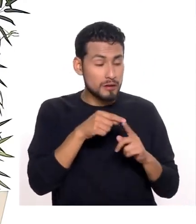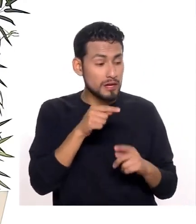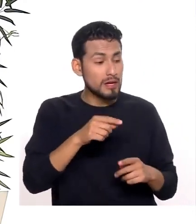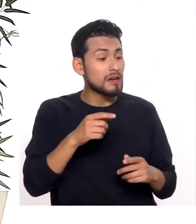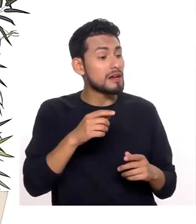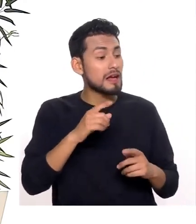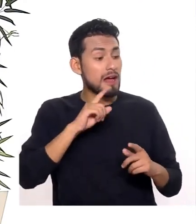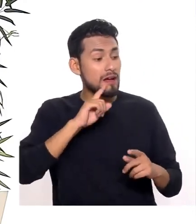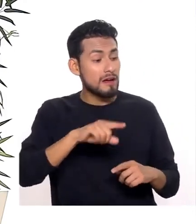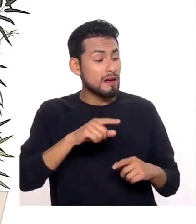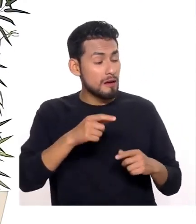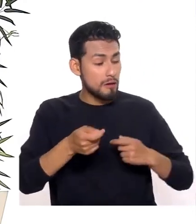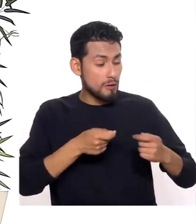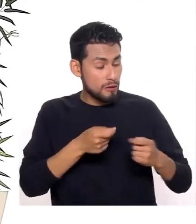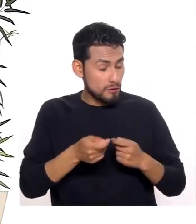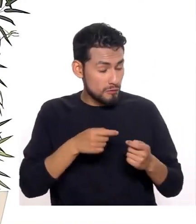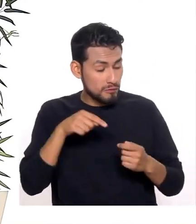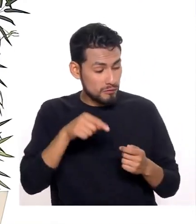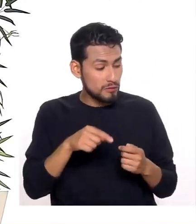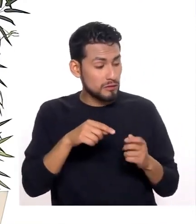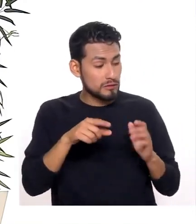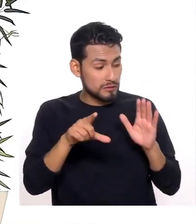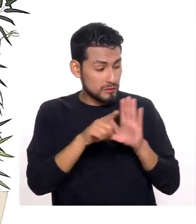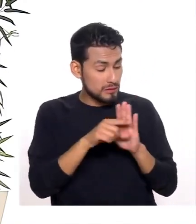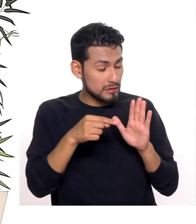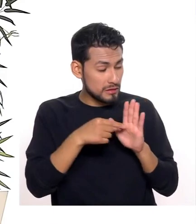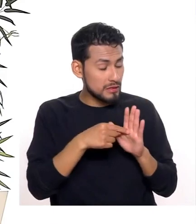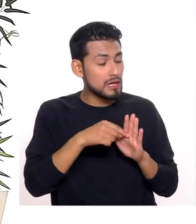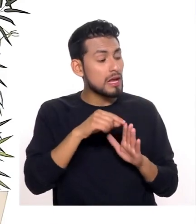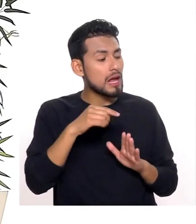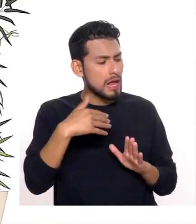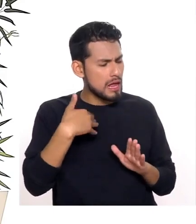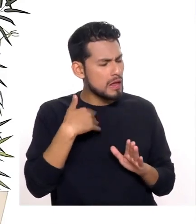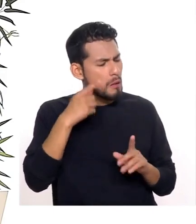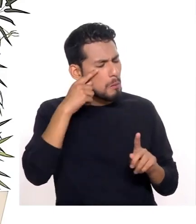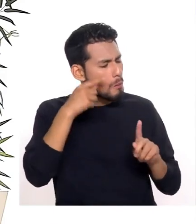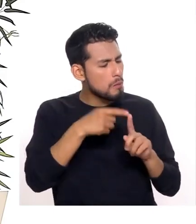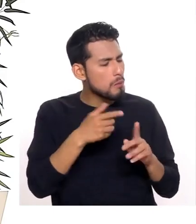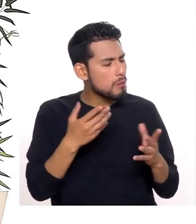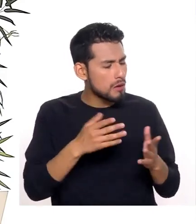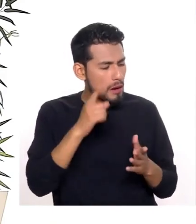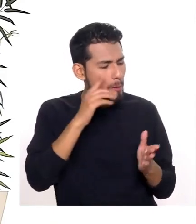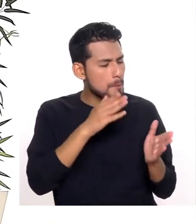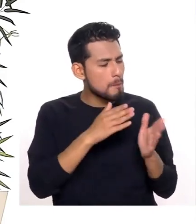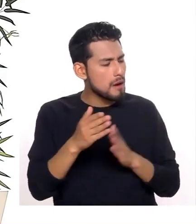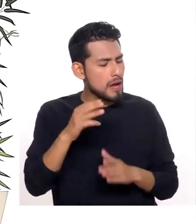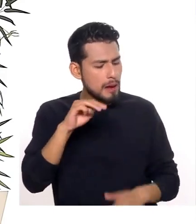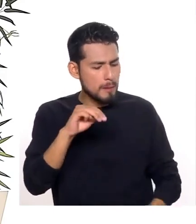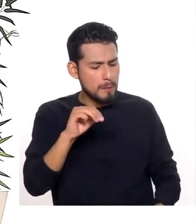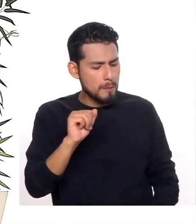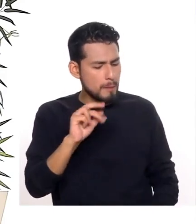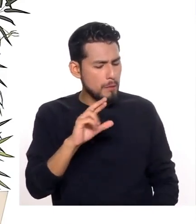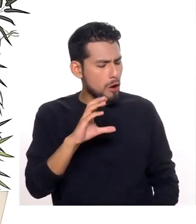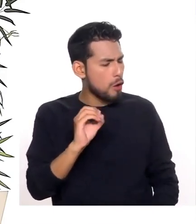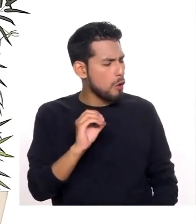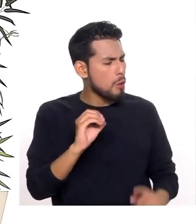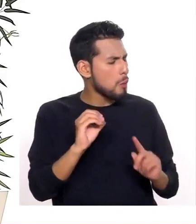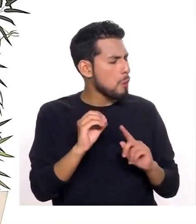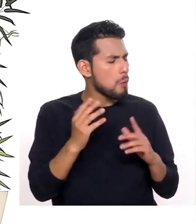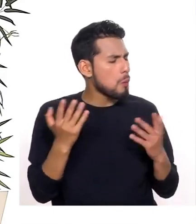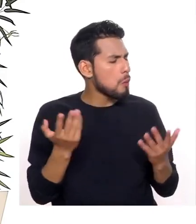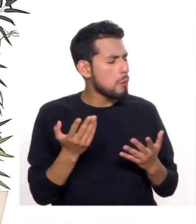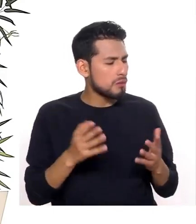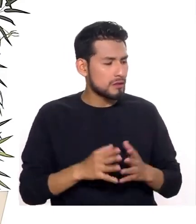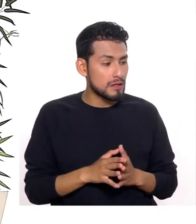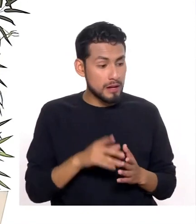el Decreto Supremo también tiene visto el Plan Marco, que es el plan